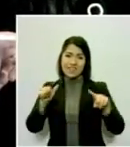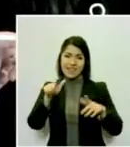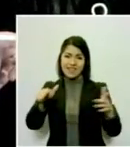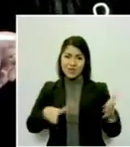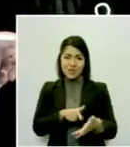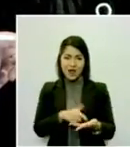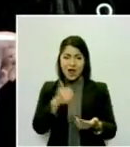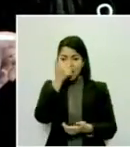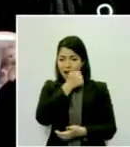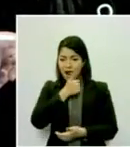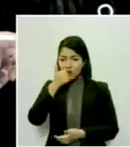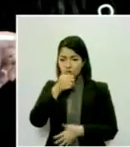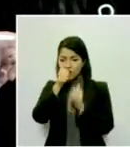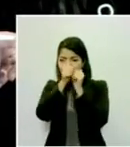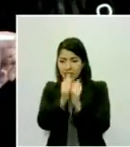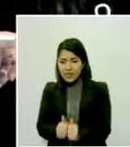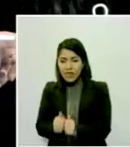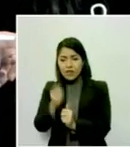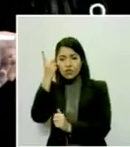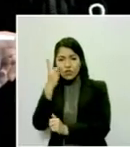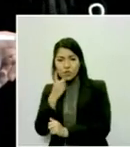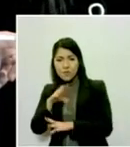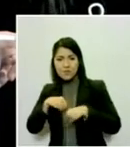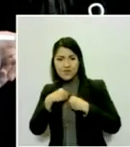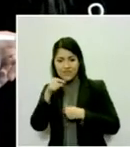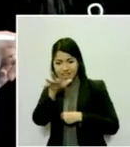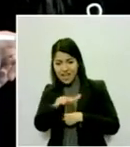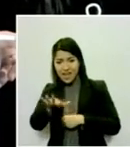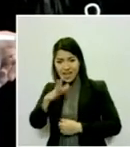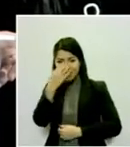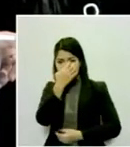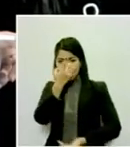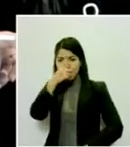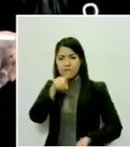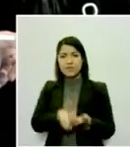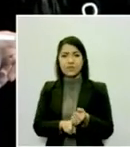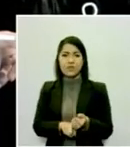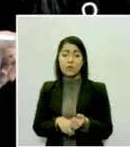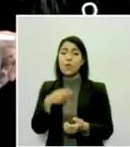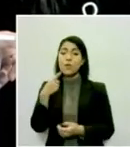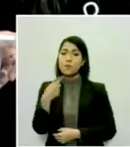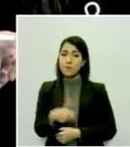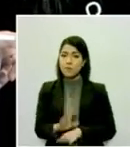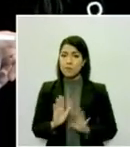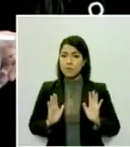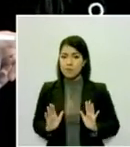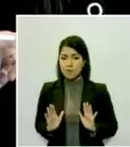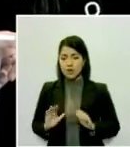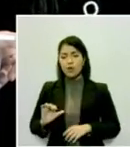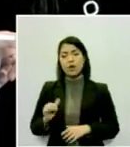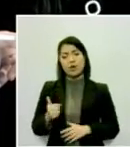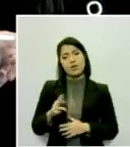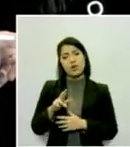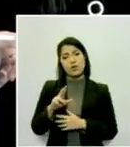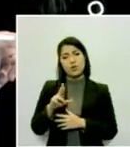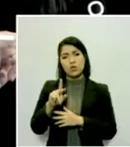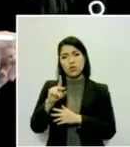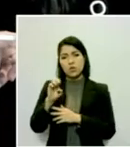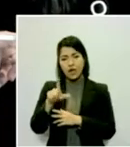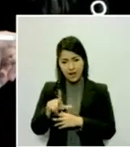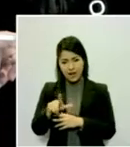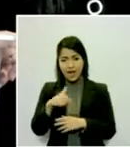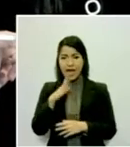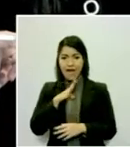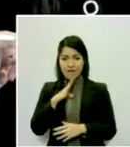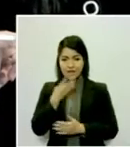Es decir, hay dormitorios, ahí duermen, ahí viven, porque es rural. Entonces, en el caso de las que son rurales y que